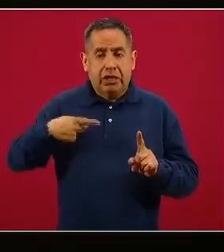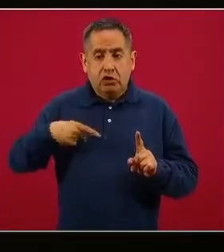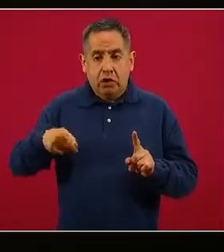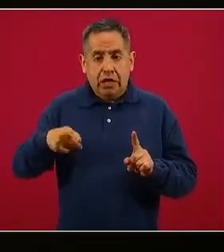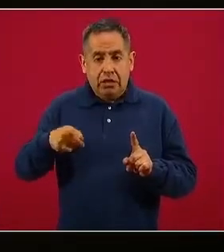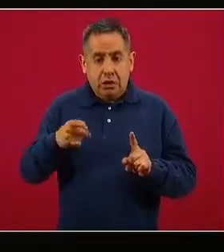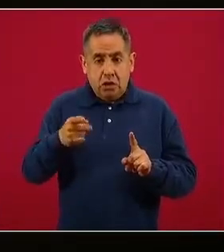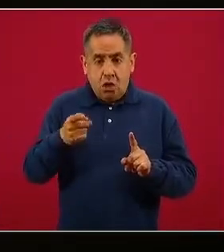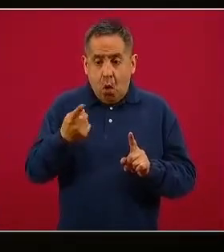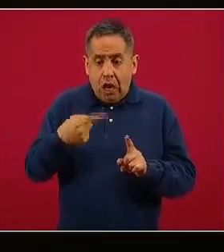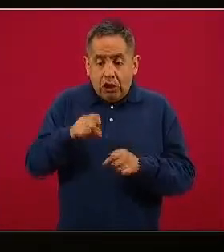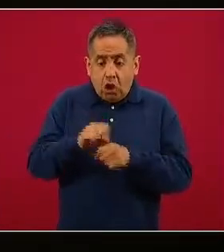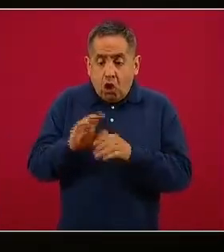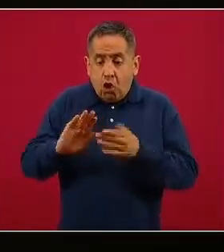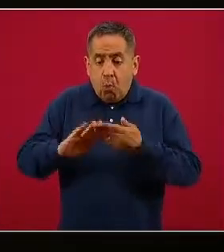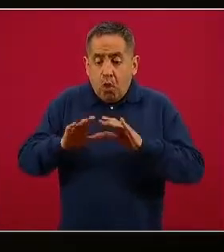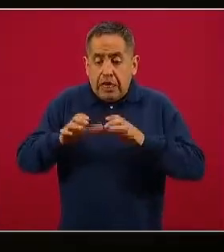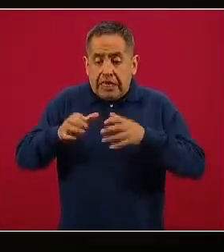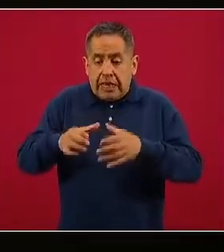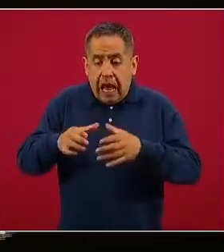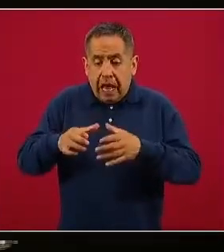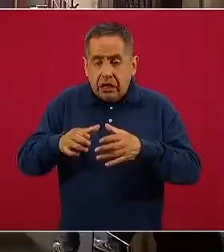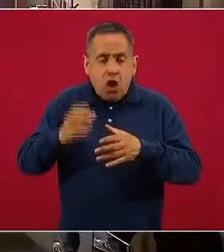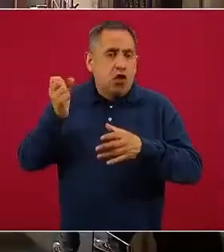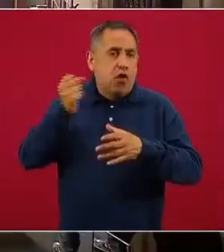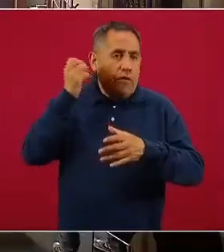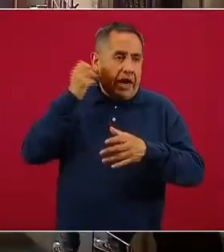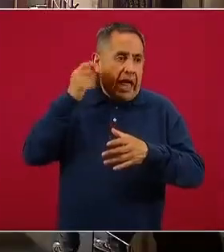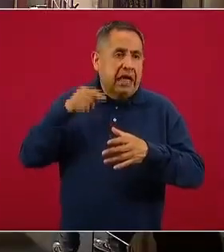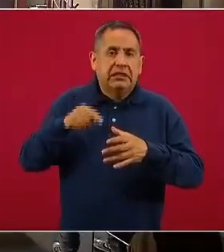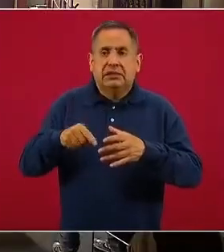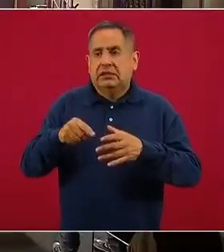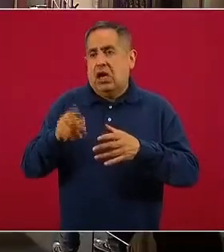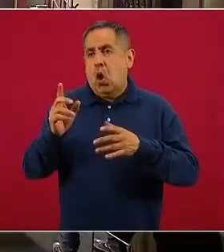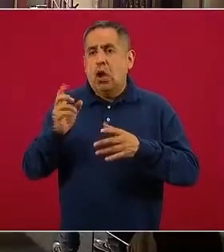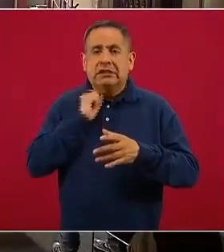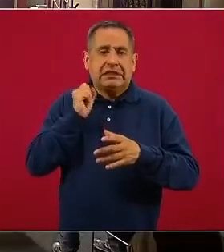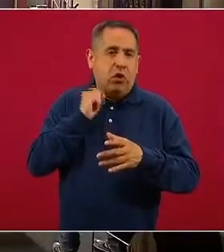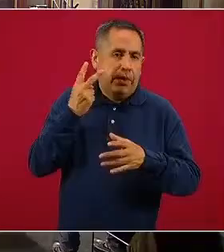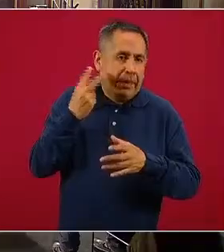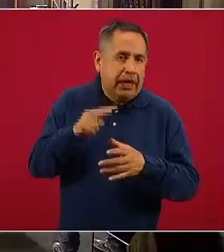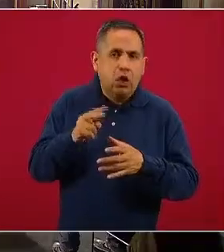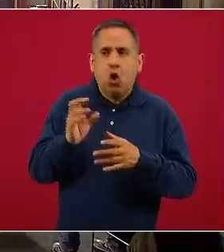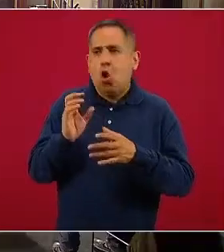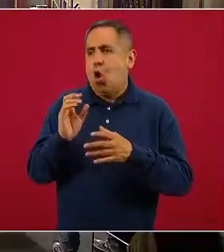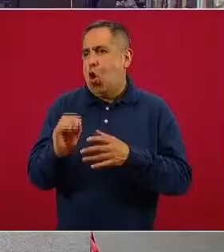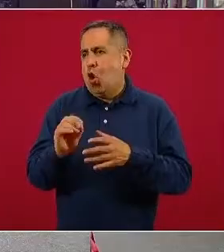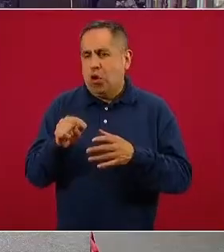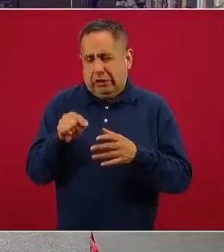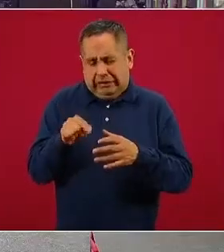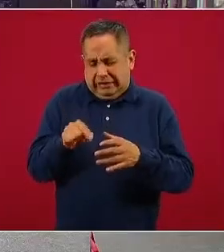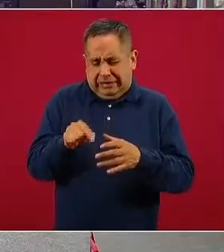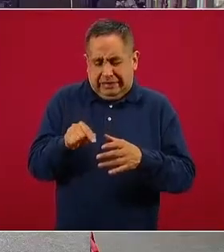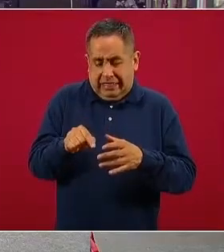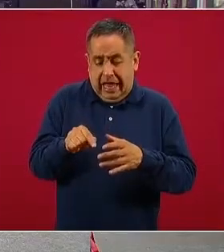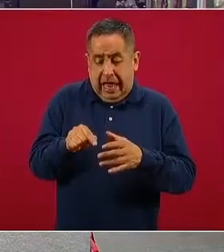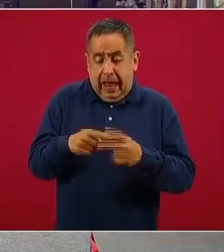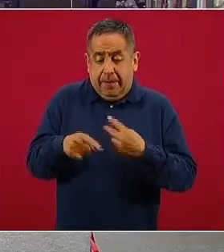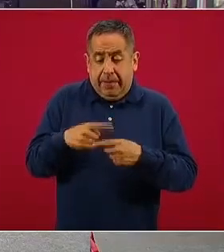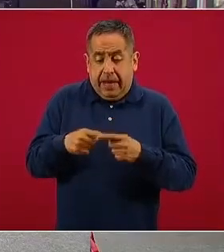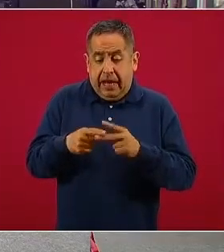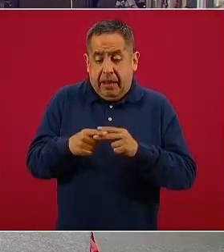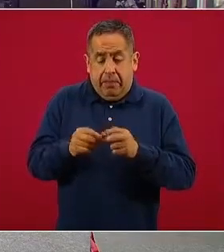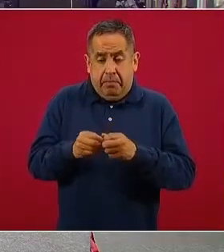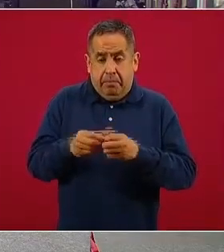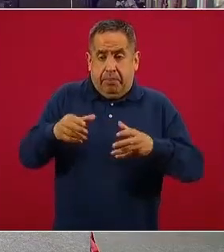en una sola comunidad, llámese conferencia de prensa o llámese Senado de la República, se podrá considerar un brote dentro de